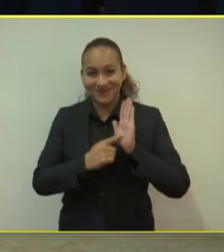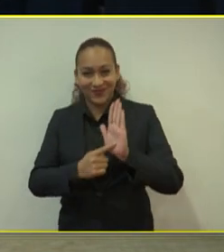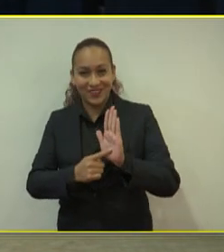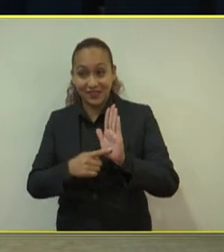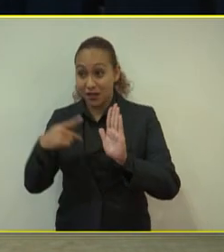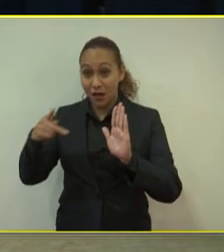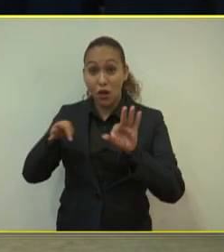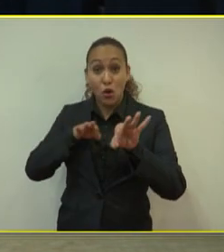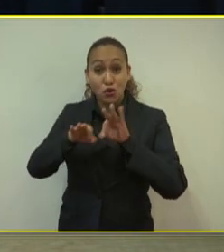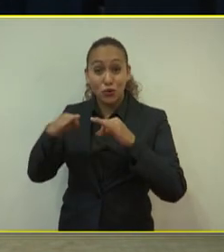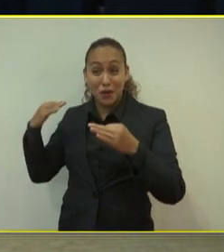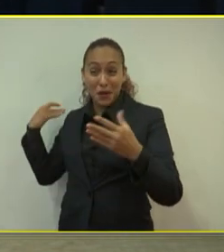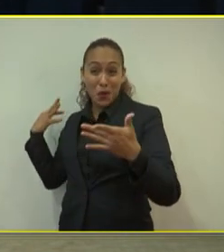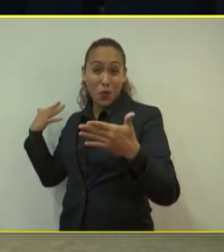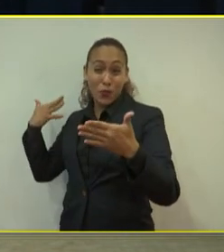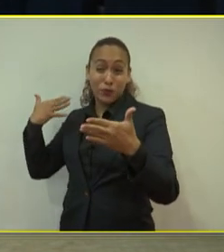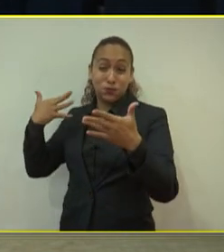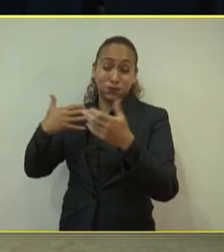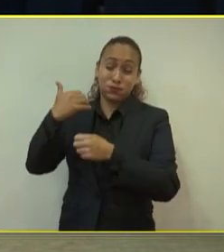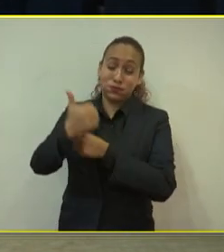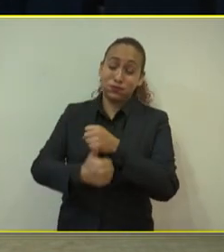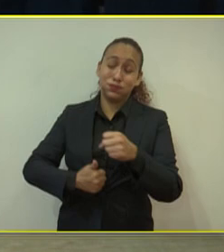muy importante para nuestro alumnado.